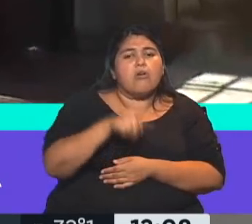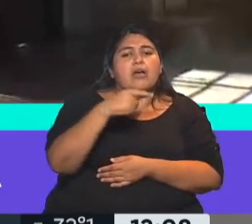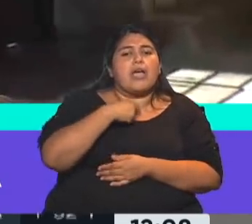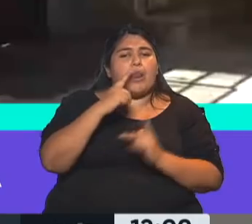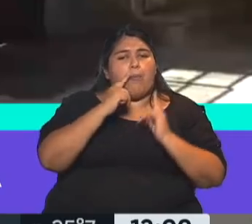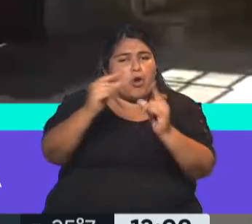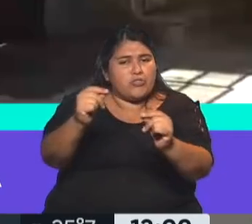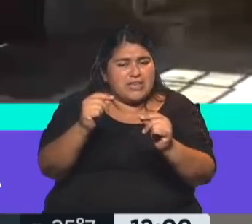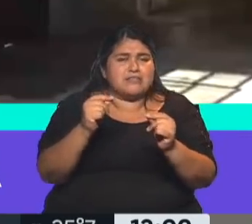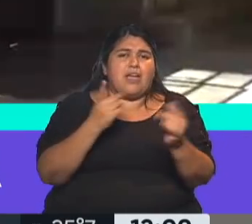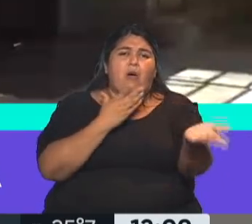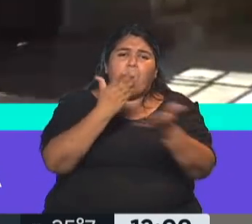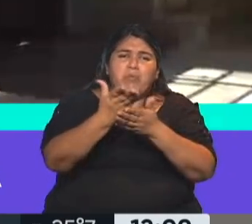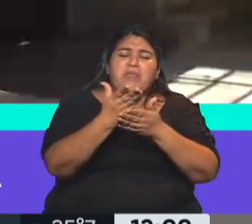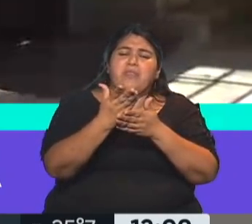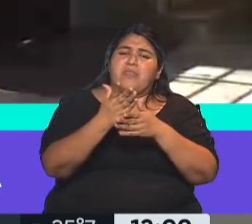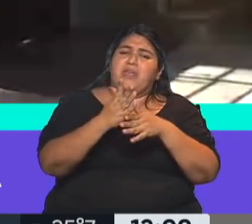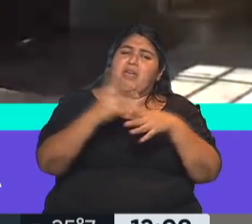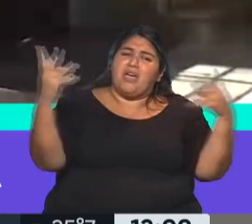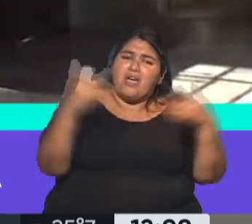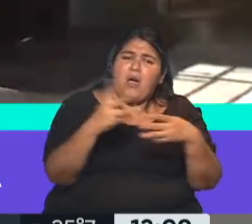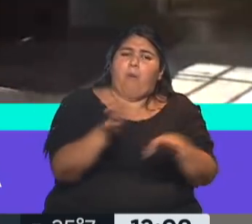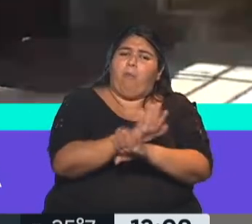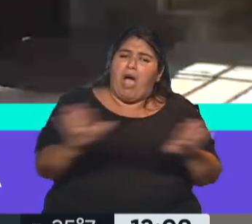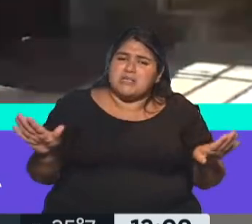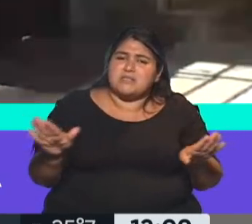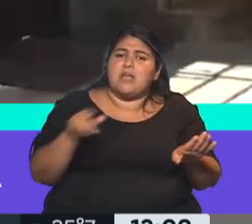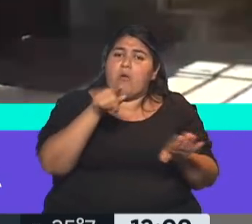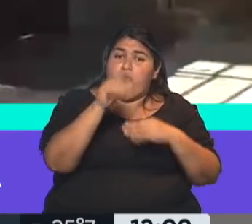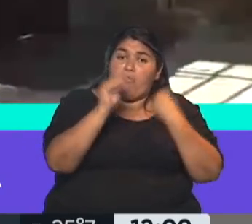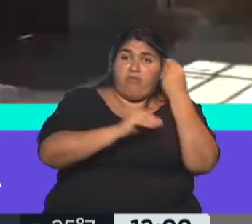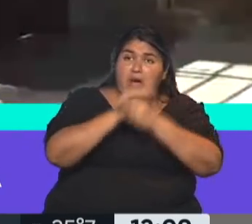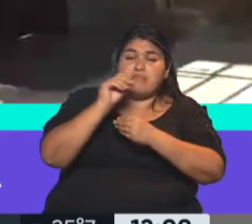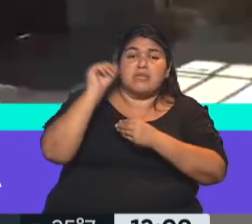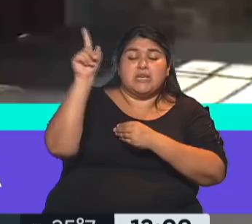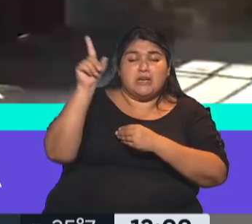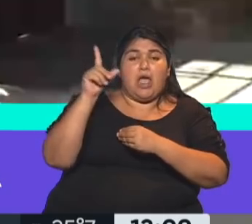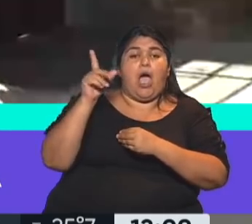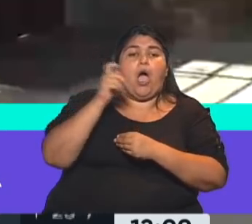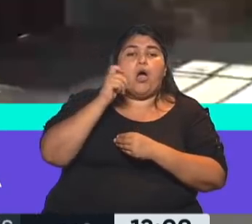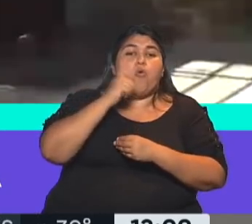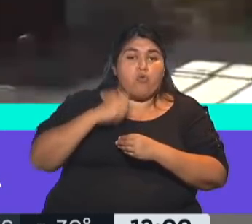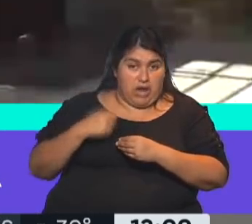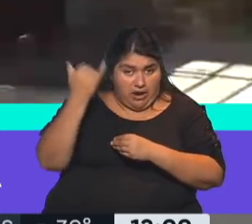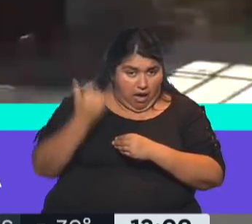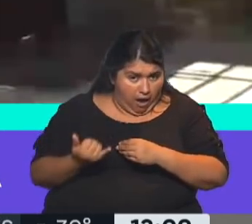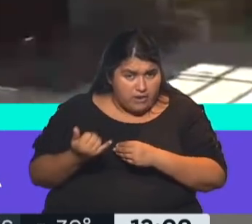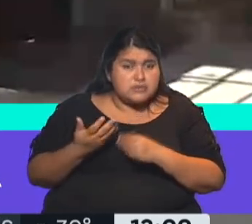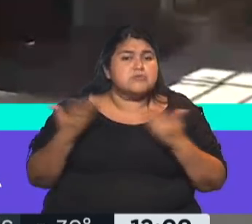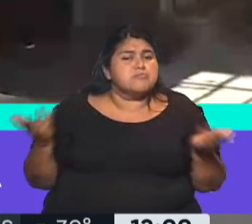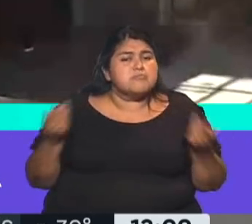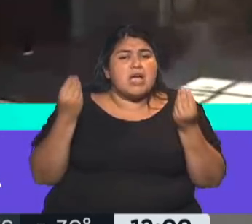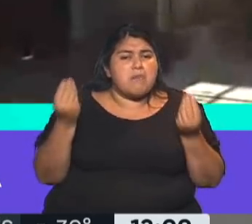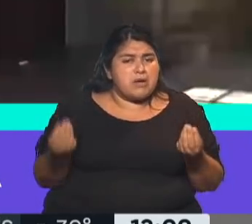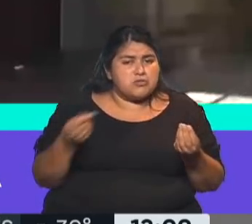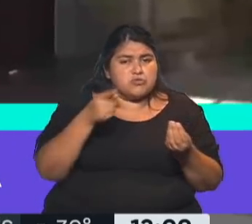esta situación, a pedir que bueno, este conflicto pueda terminar. Vos tenés familia allá en Ucrania. Leila, contanos qué pudiste saber en las últimas horas, en los últimos minutos,